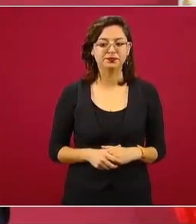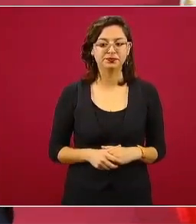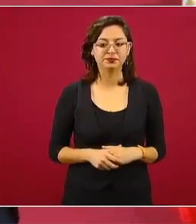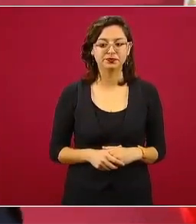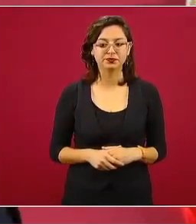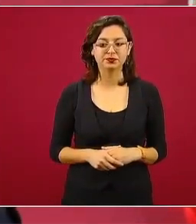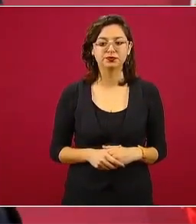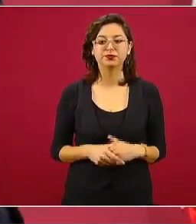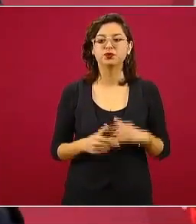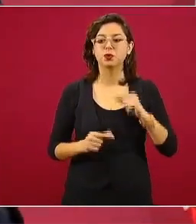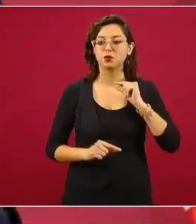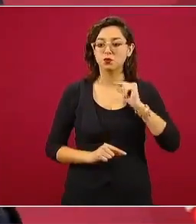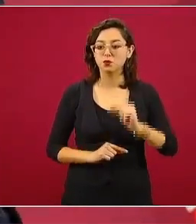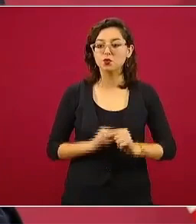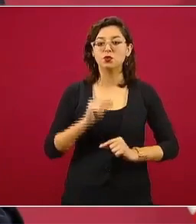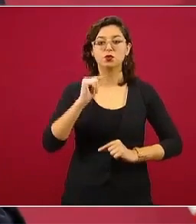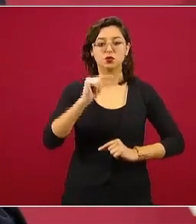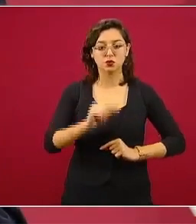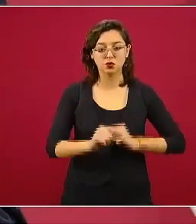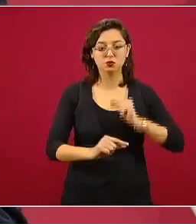va a ser por etapas.